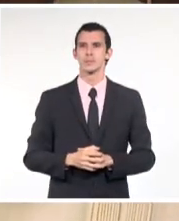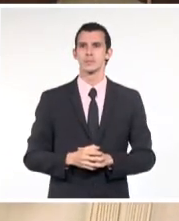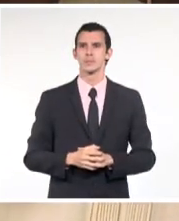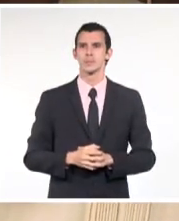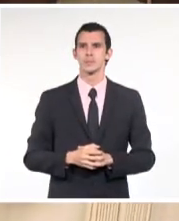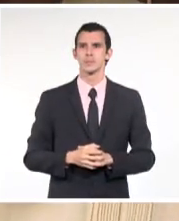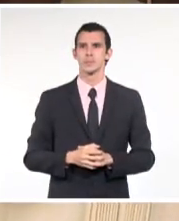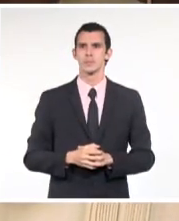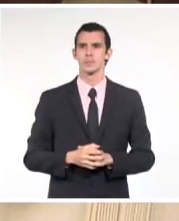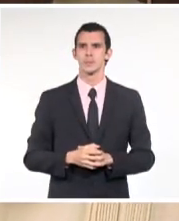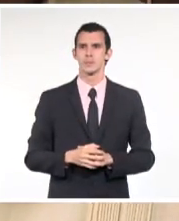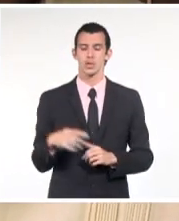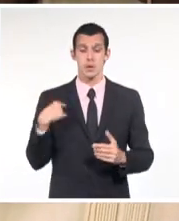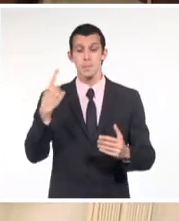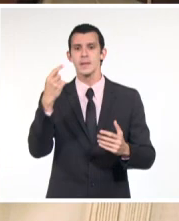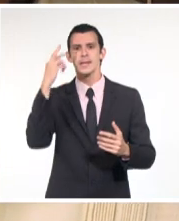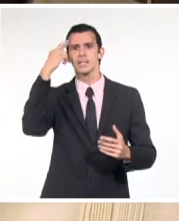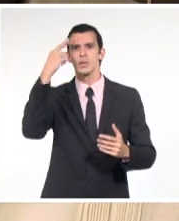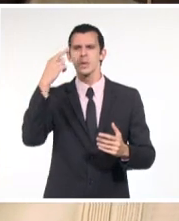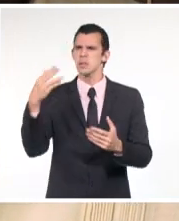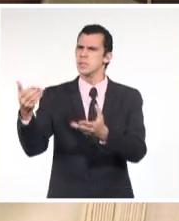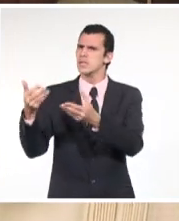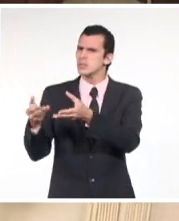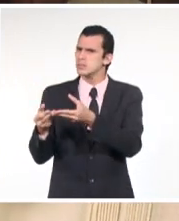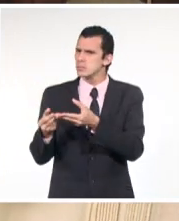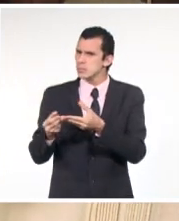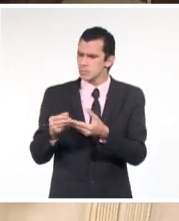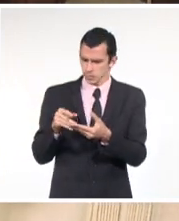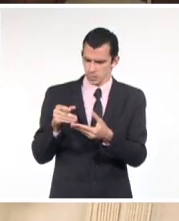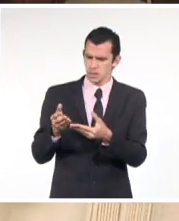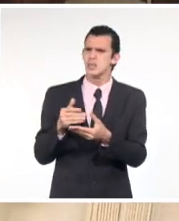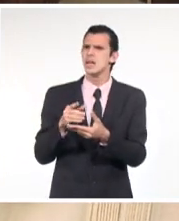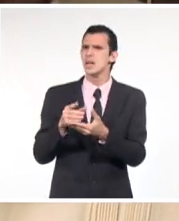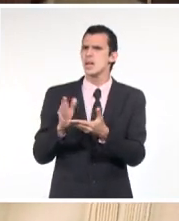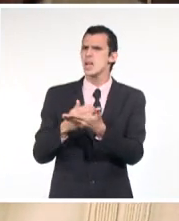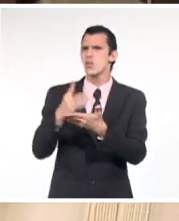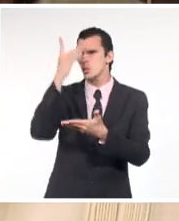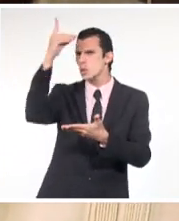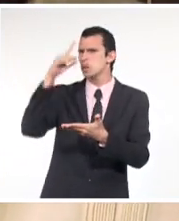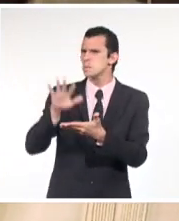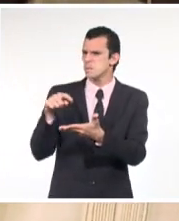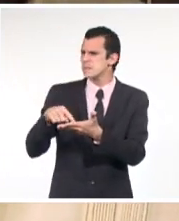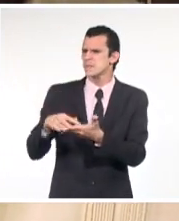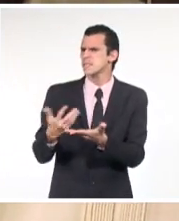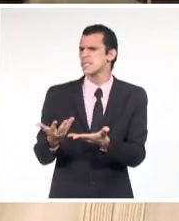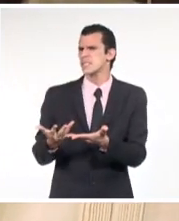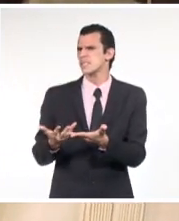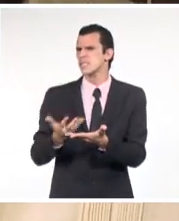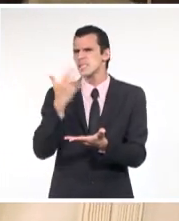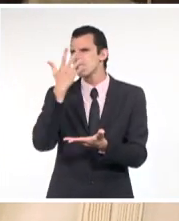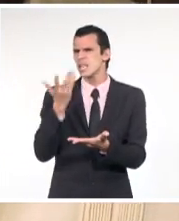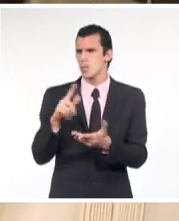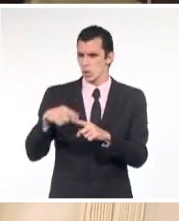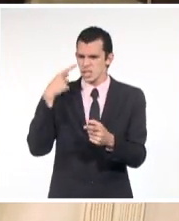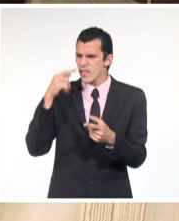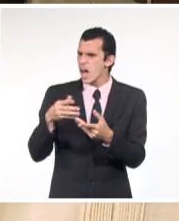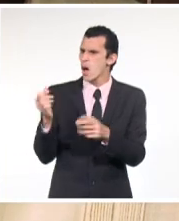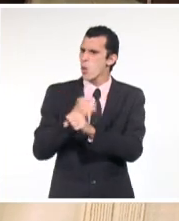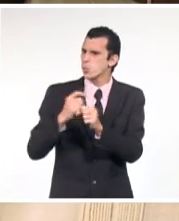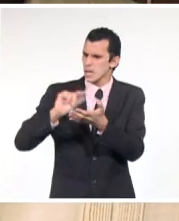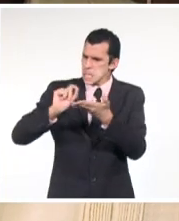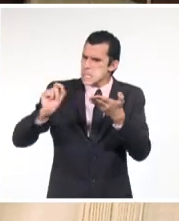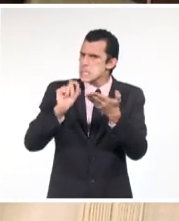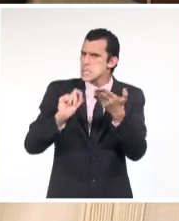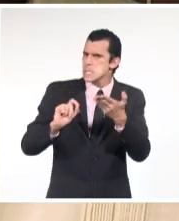Y entonces yo digo, cuando me la trae la compañera, digo, óyeme, esta